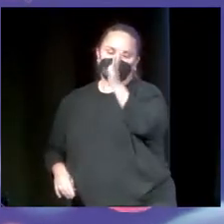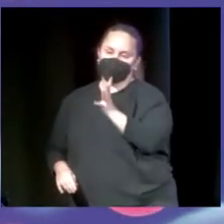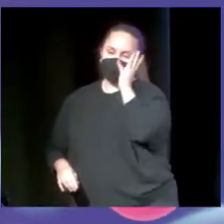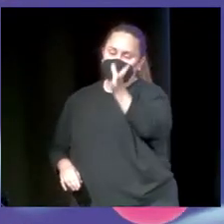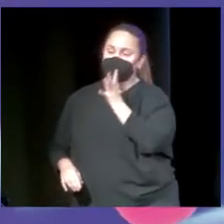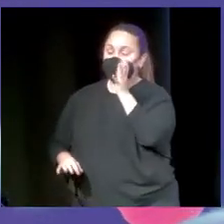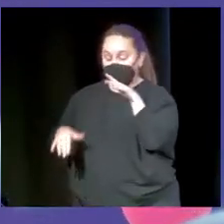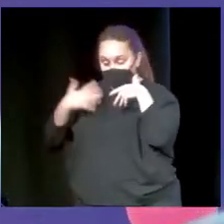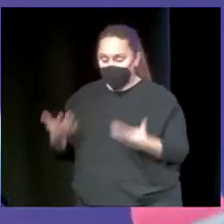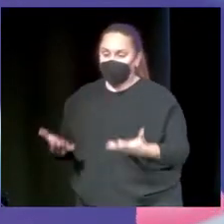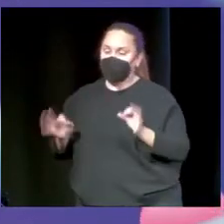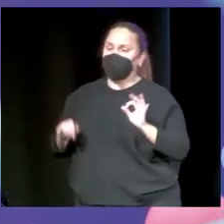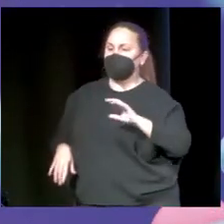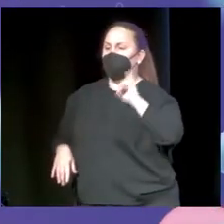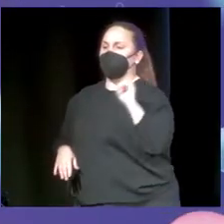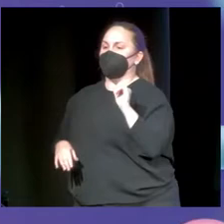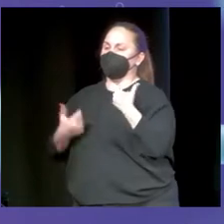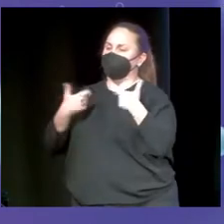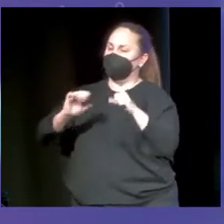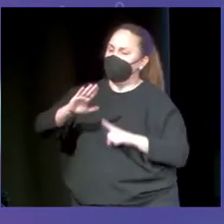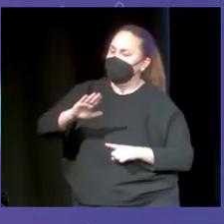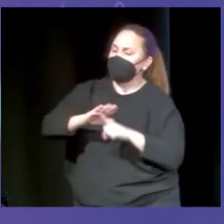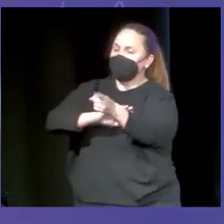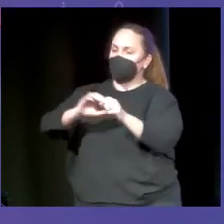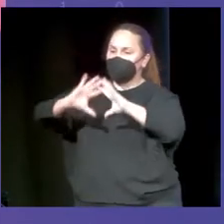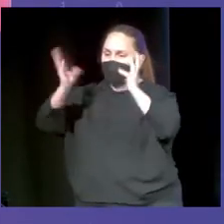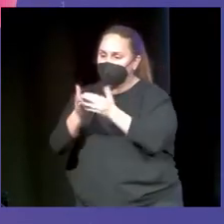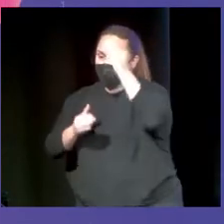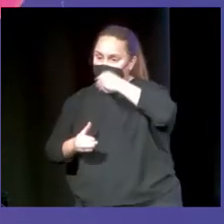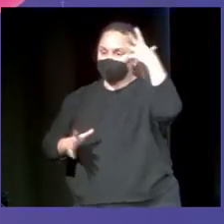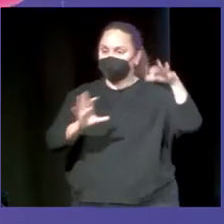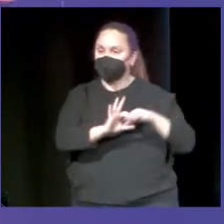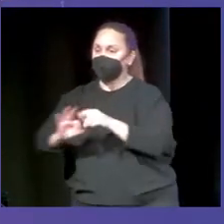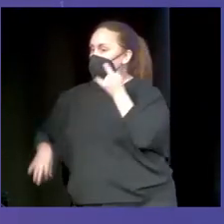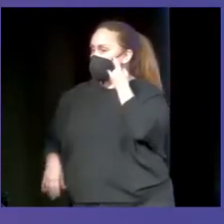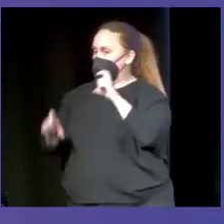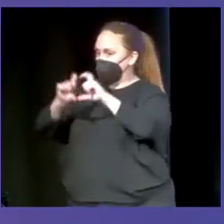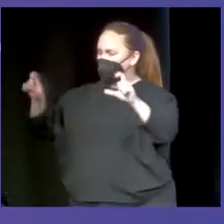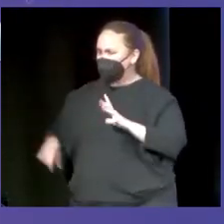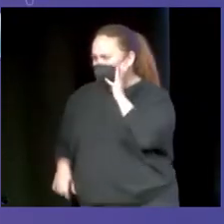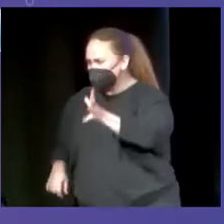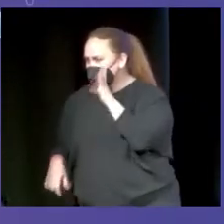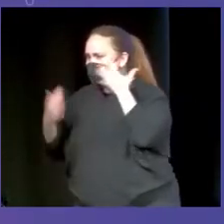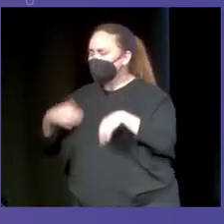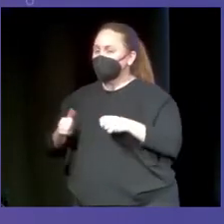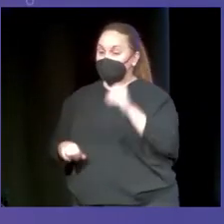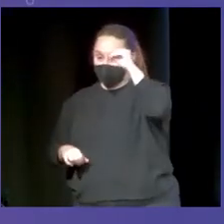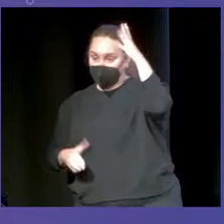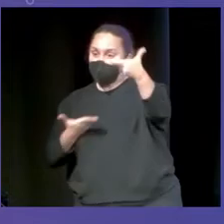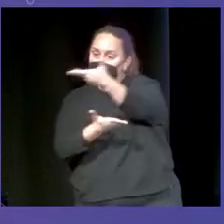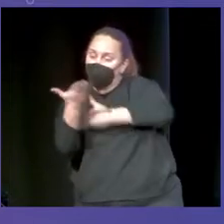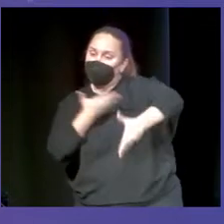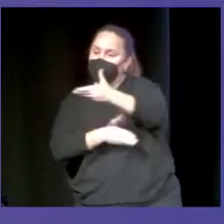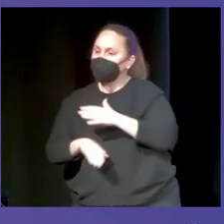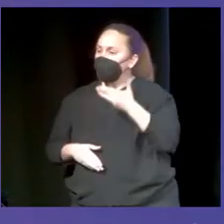actualmente es la jefa de desarrollo del metaverso en telefónica tremendo cyber cooperante de honor en el